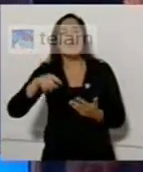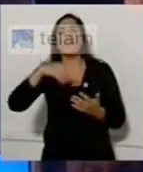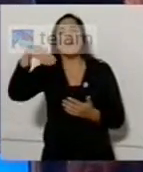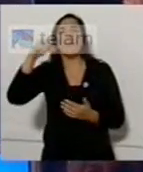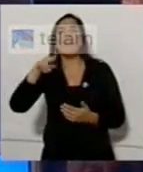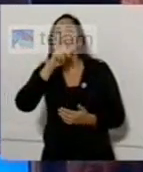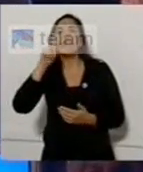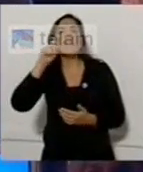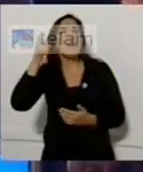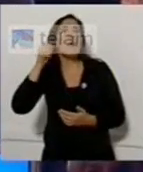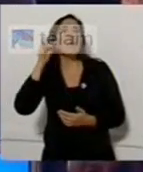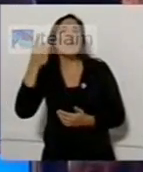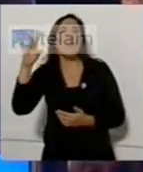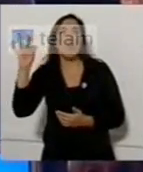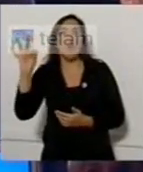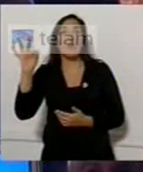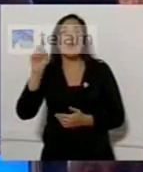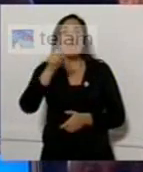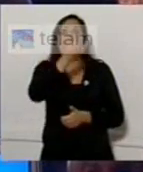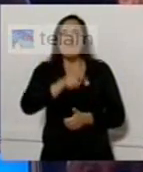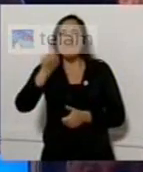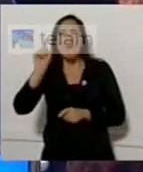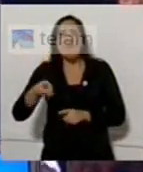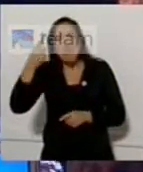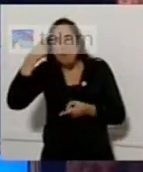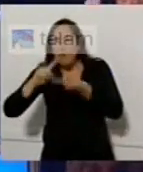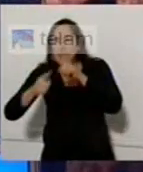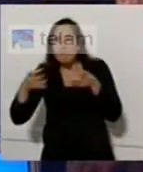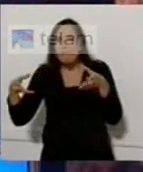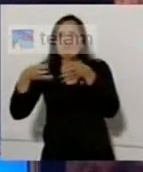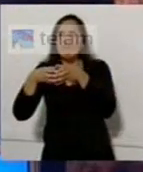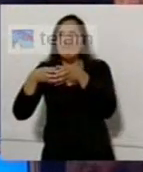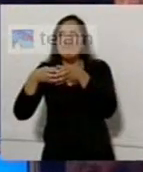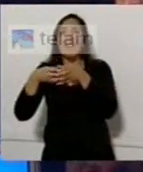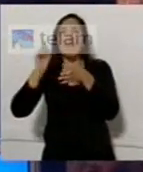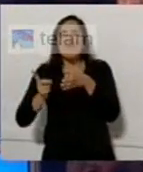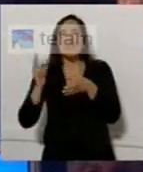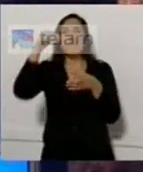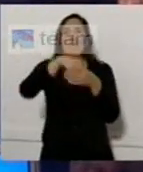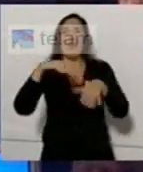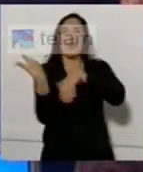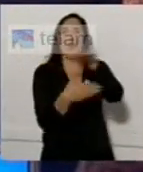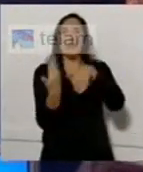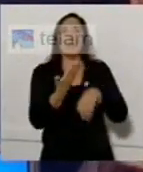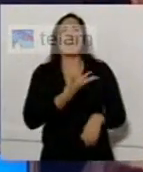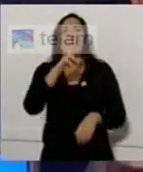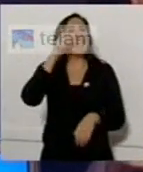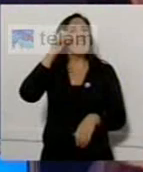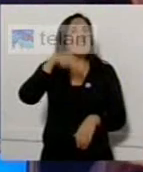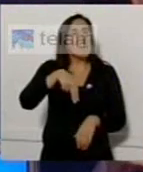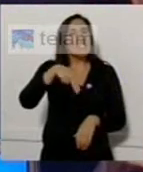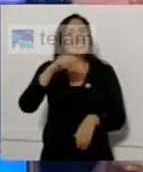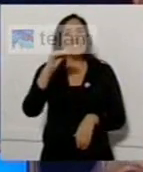Monteagudo, los verdaderos cerebros de esa revolución, French y Beruti que no repartían como nos enseñaron